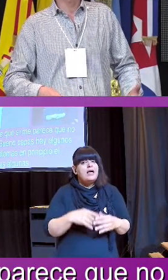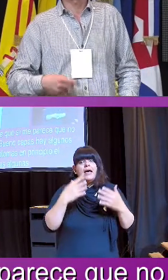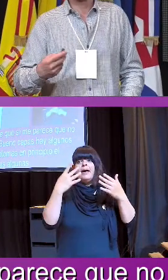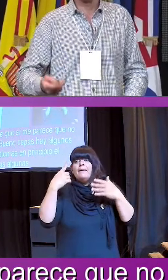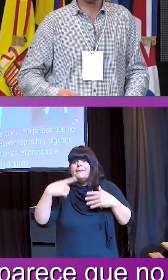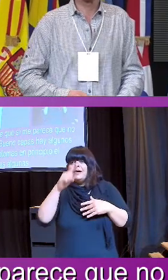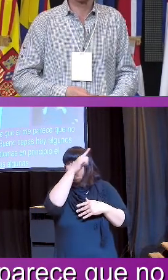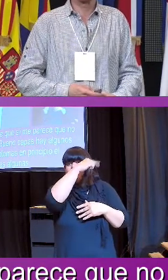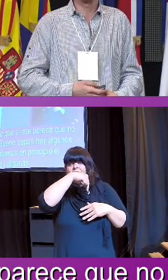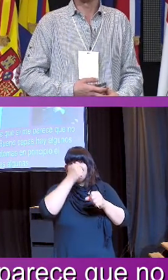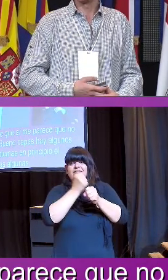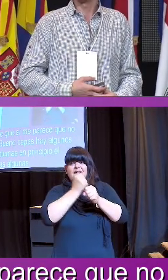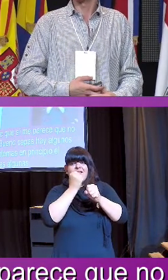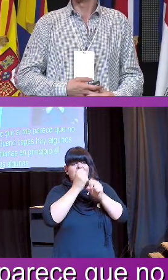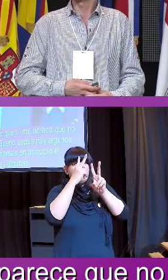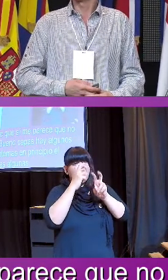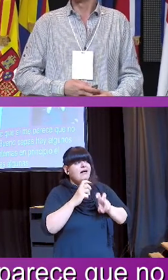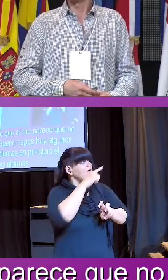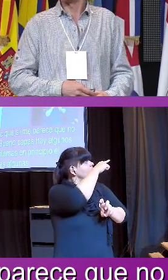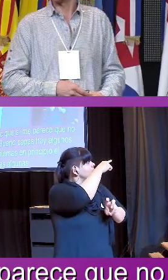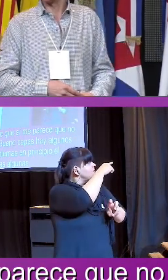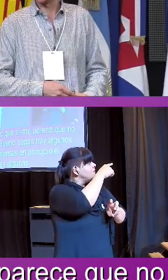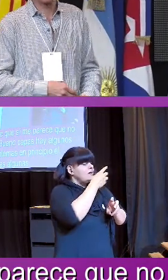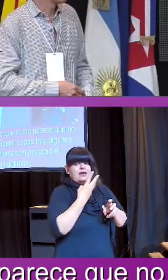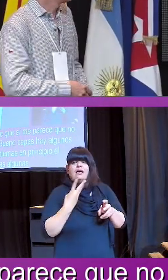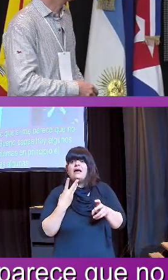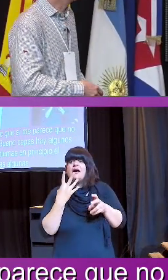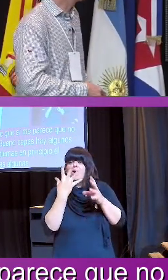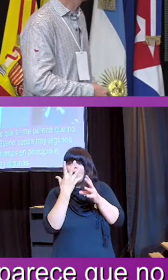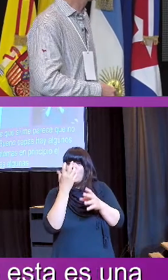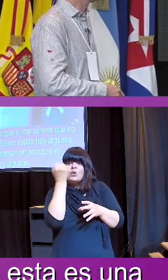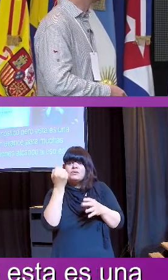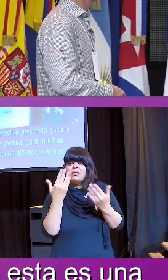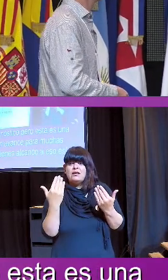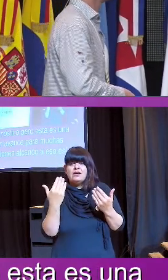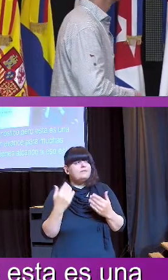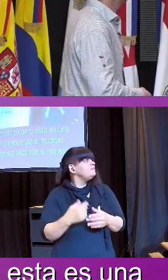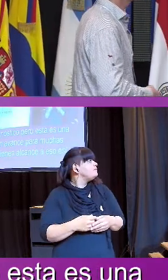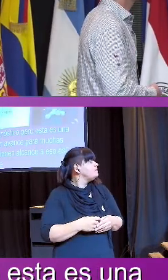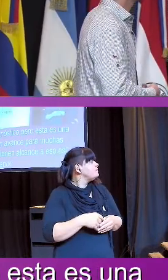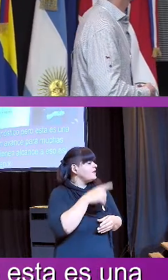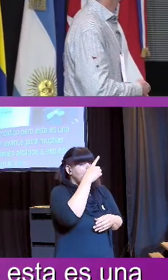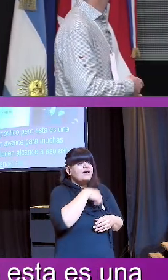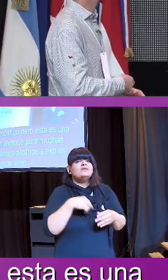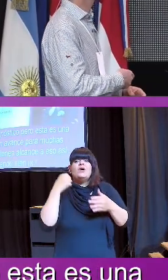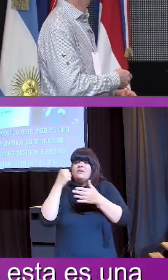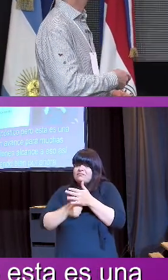gran avance para muchas regiones de Latinoamérica que no tienen alcance a eso. Así que esperamos que nos termine dando bien, por ahora viene bien, no les voy a